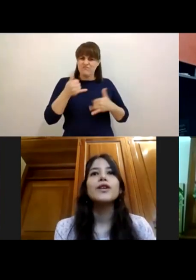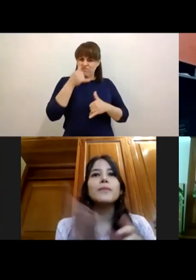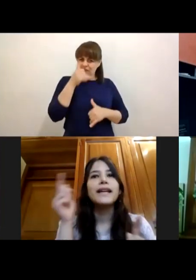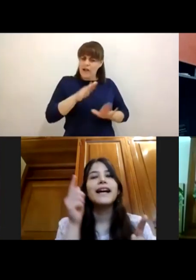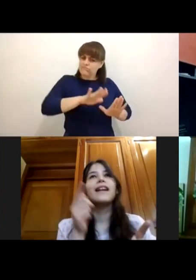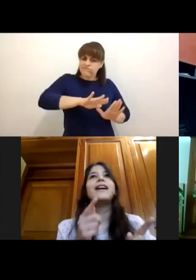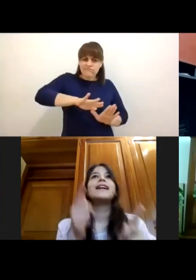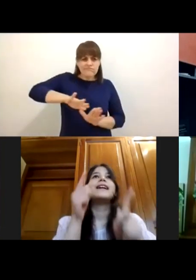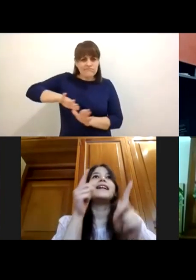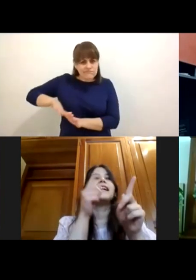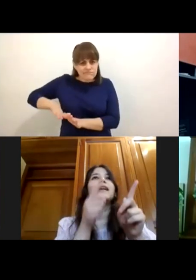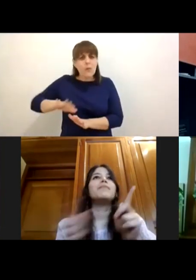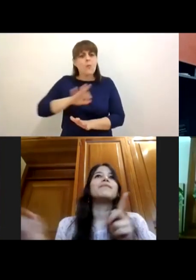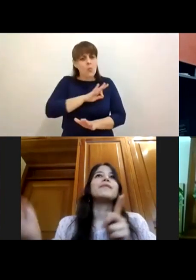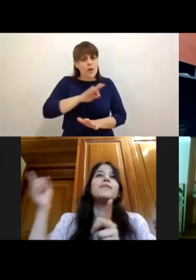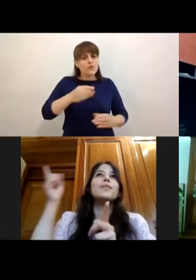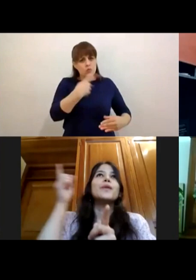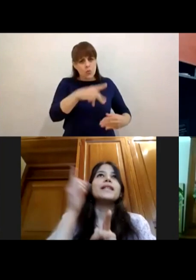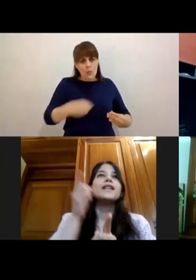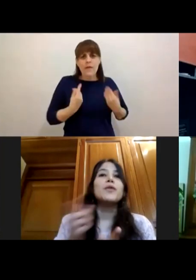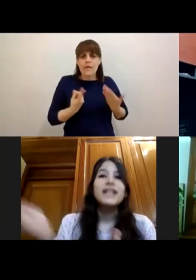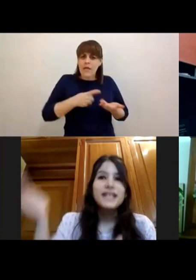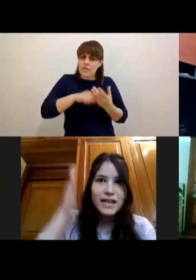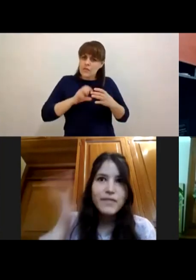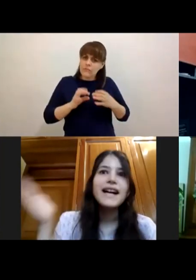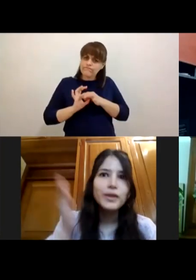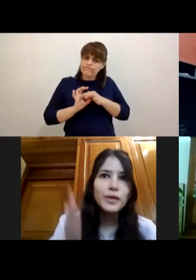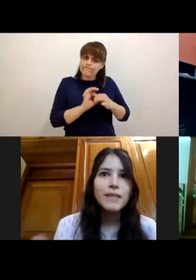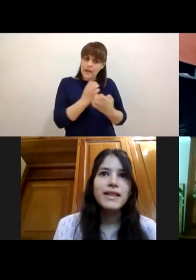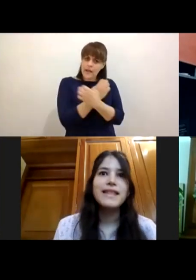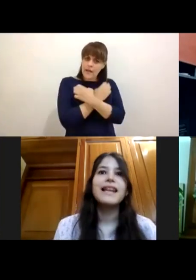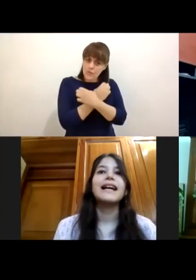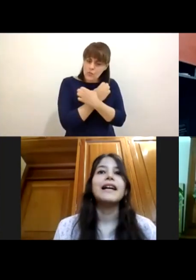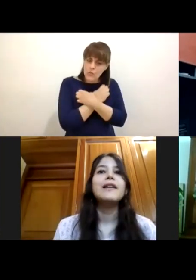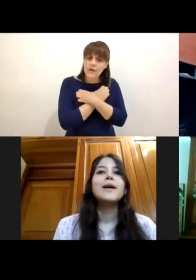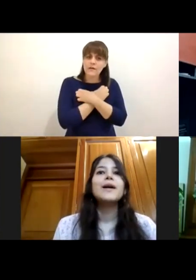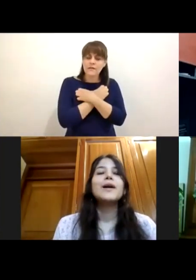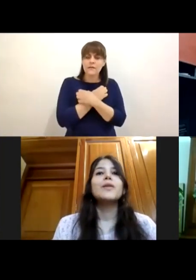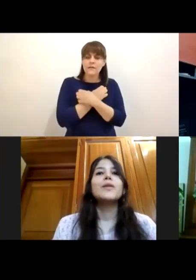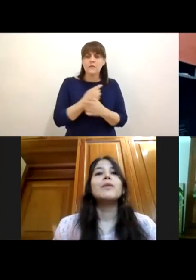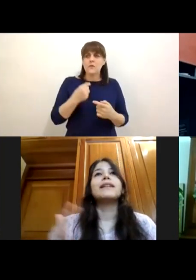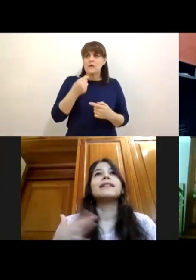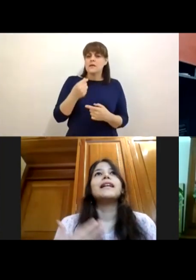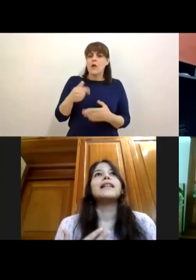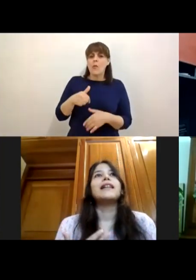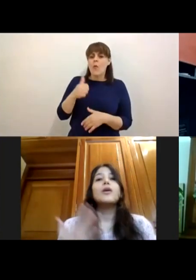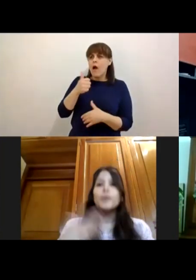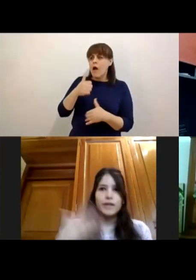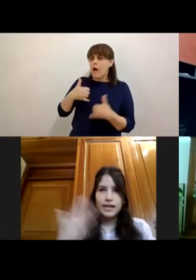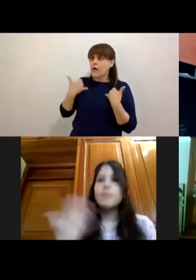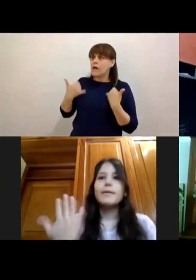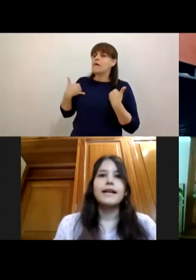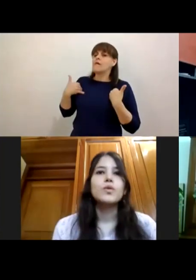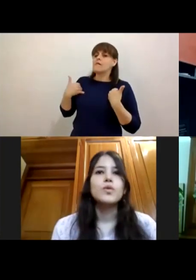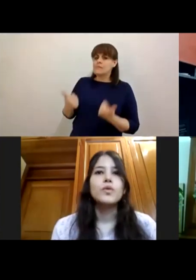justo que ellos vayan, como resignificando esta medida legal como parte de algo